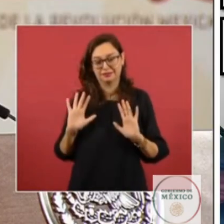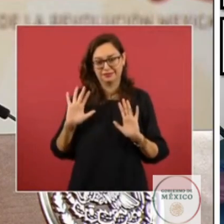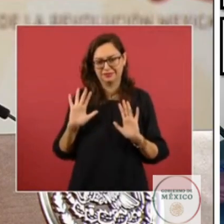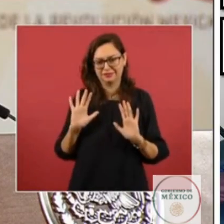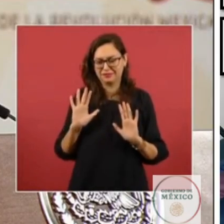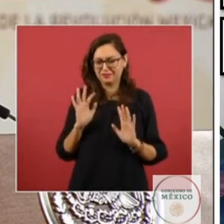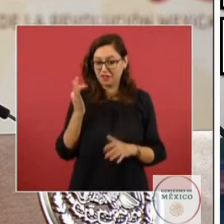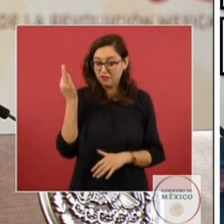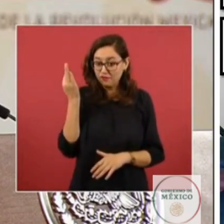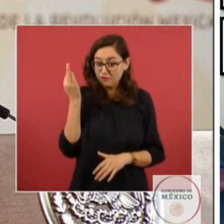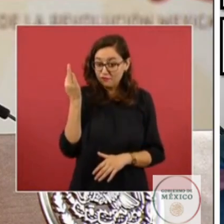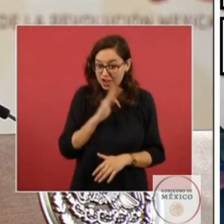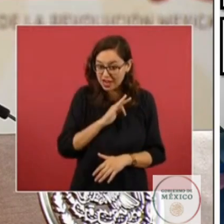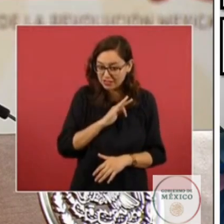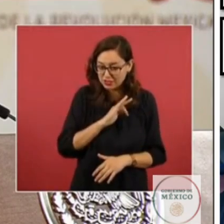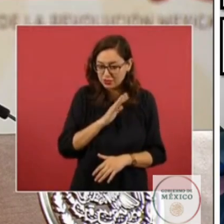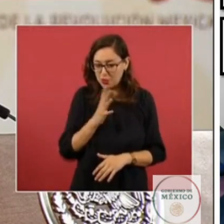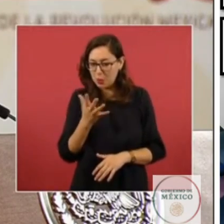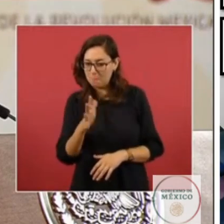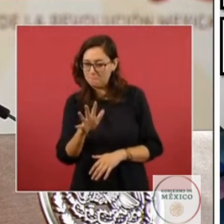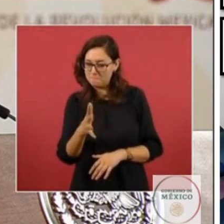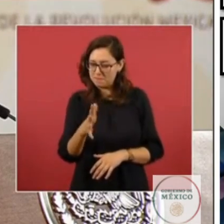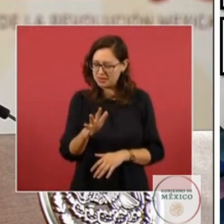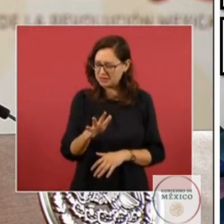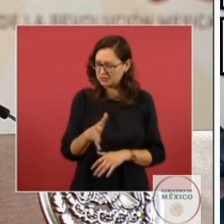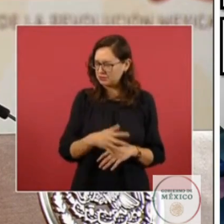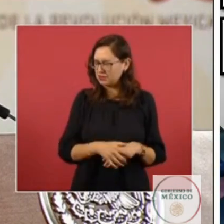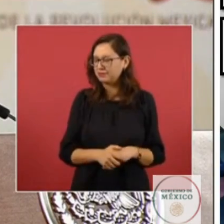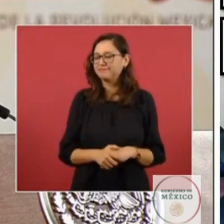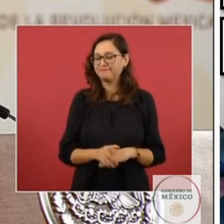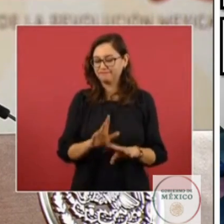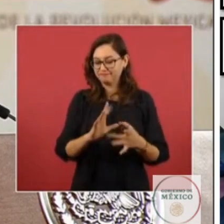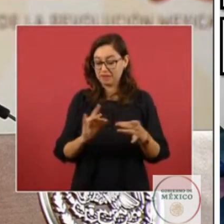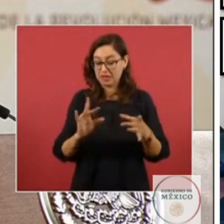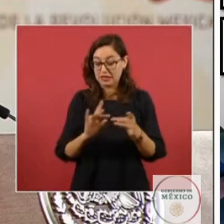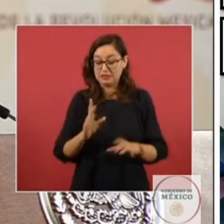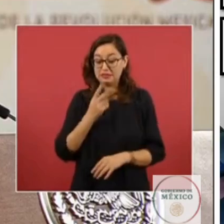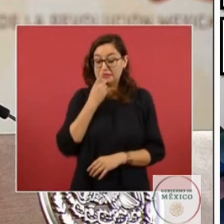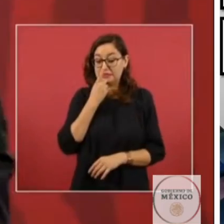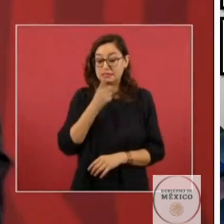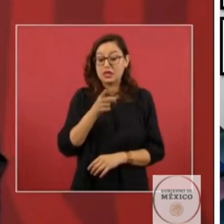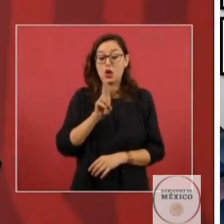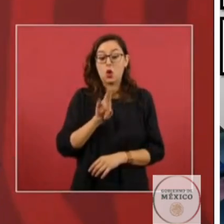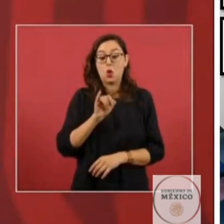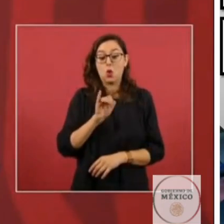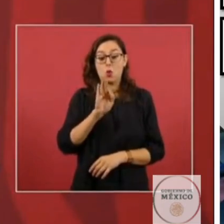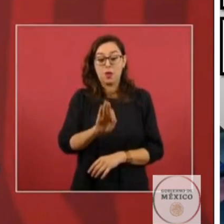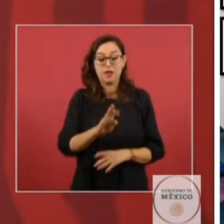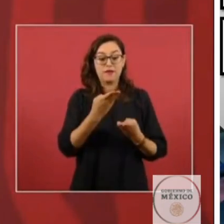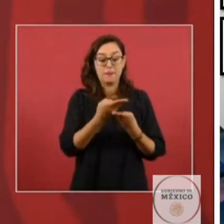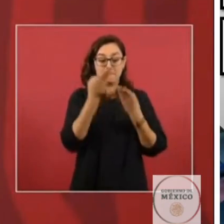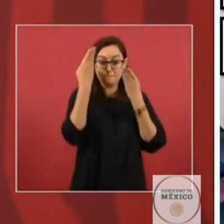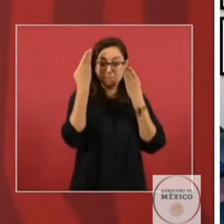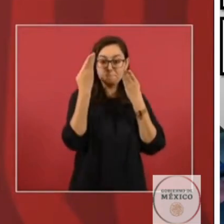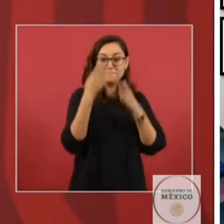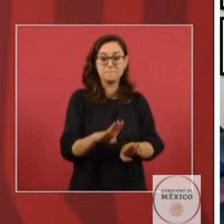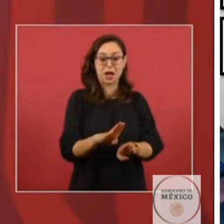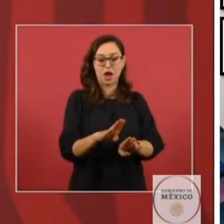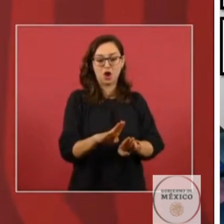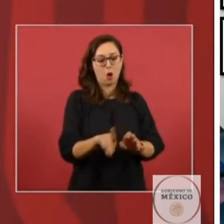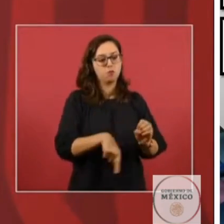Es un diálogo diario, puedo decirles, no exagero. Todos los días tenemos una relación,